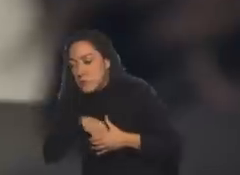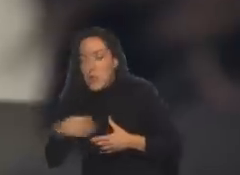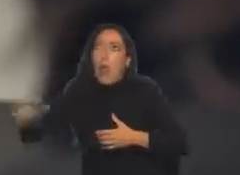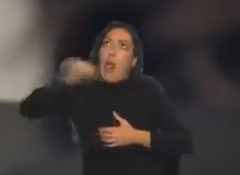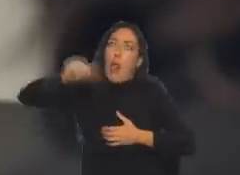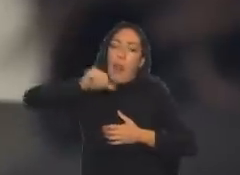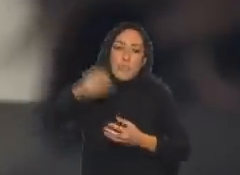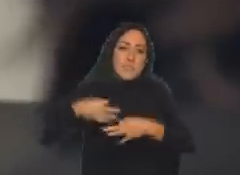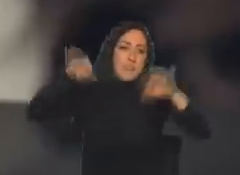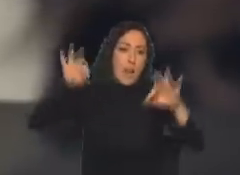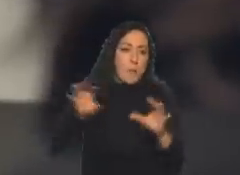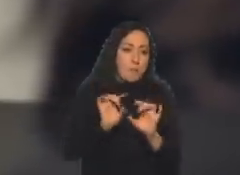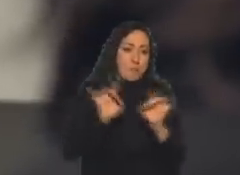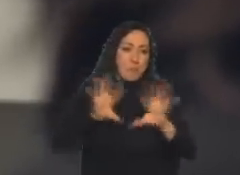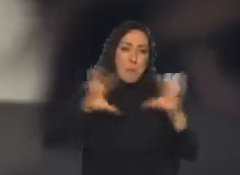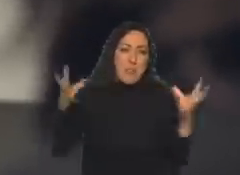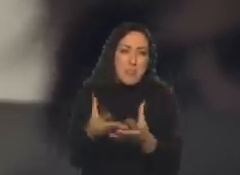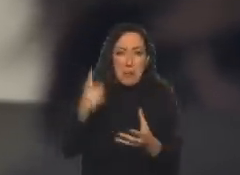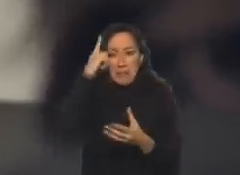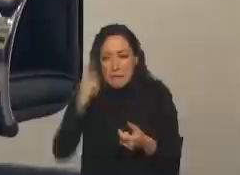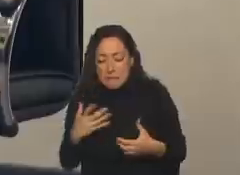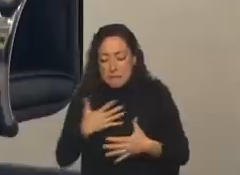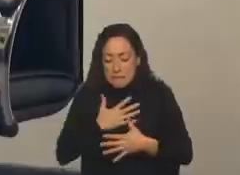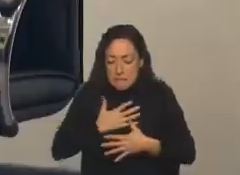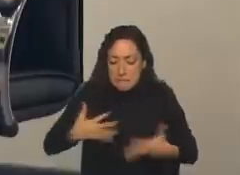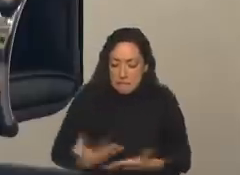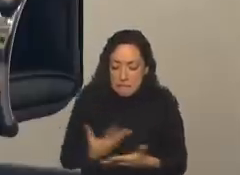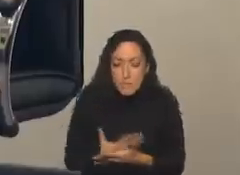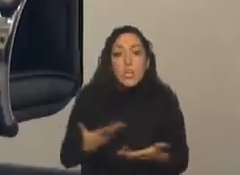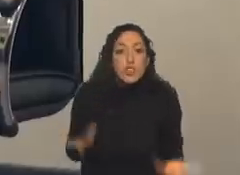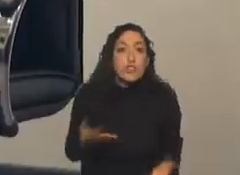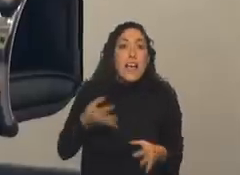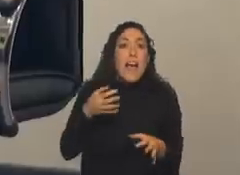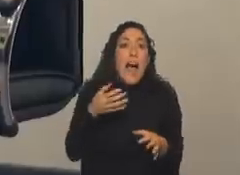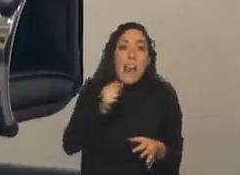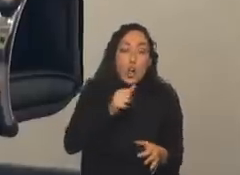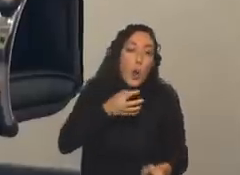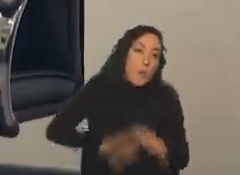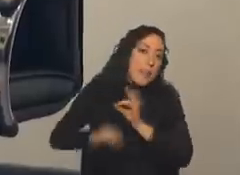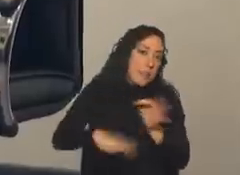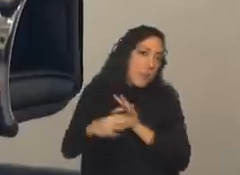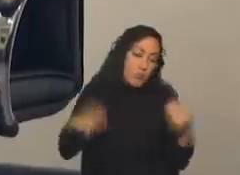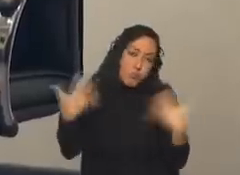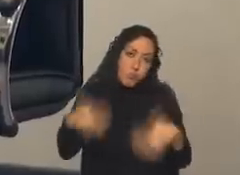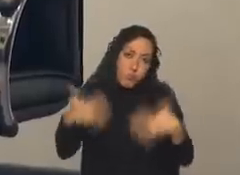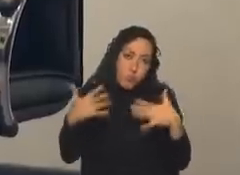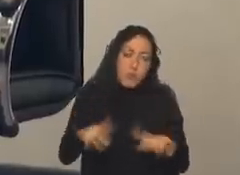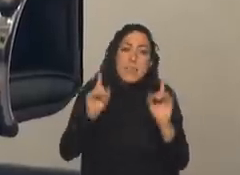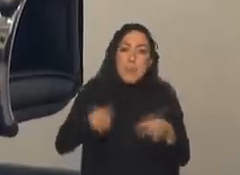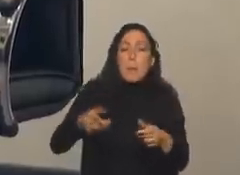familia con esta pandemia hubo una tristeza, una pena tremenda. Bueno, se vende mucho alcohol en nuestros supermercados, muchos